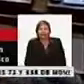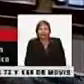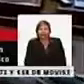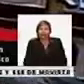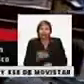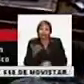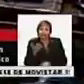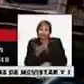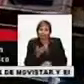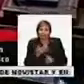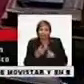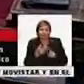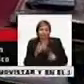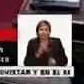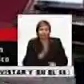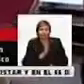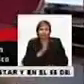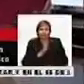distinguidos